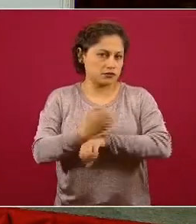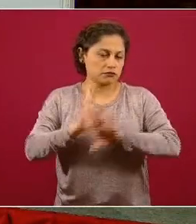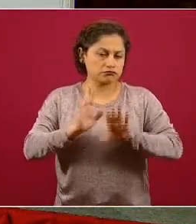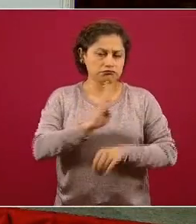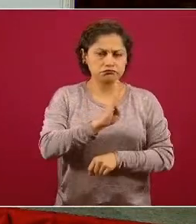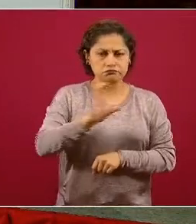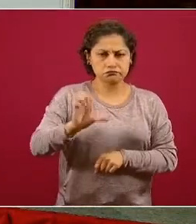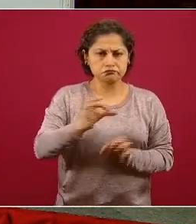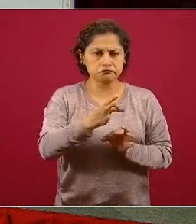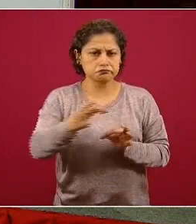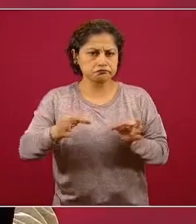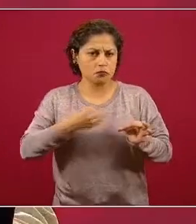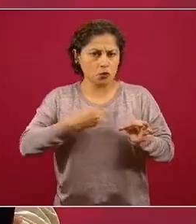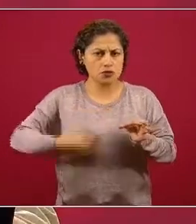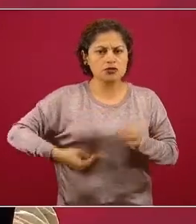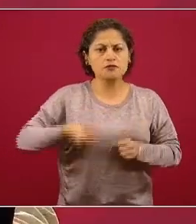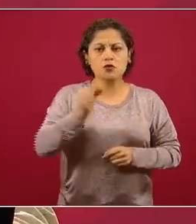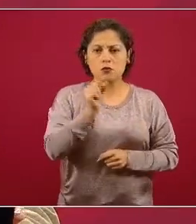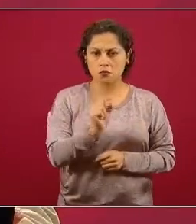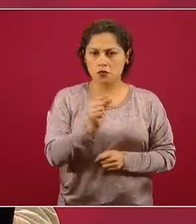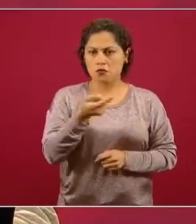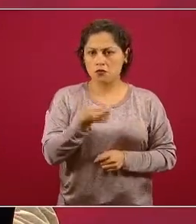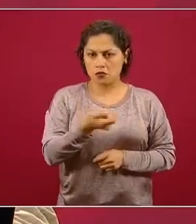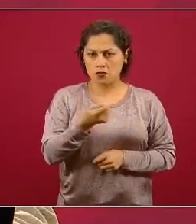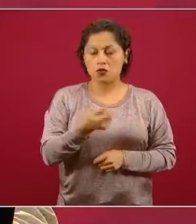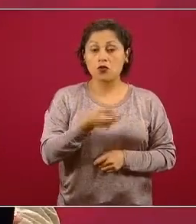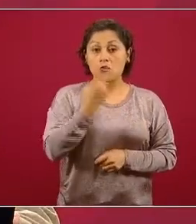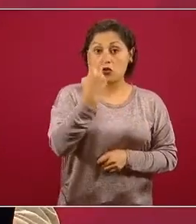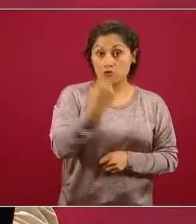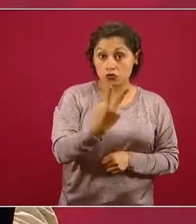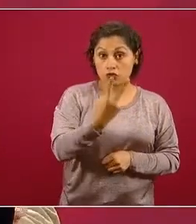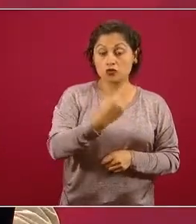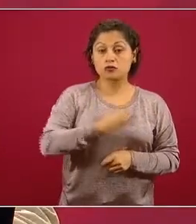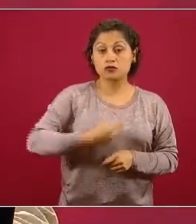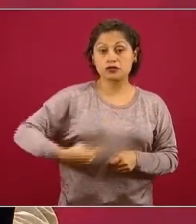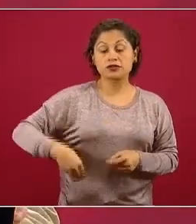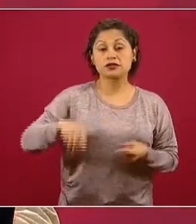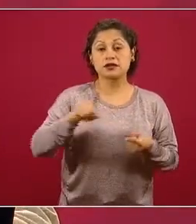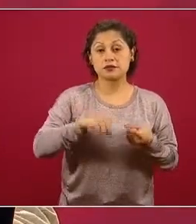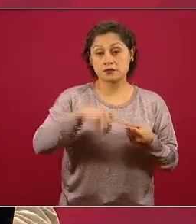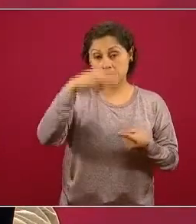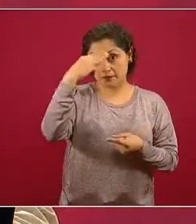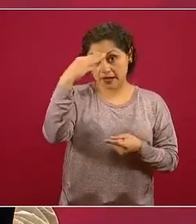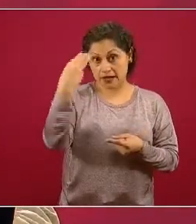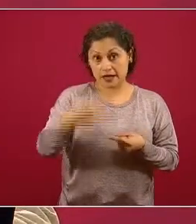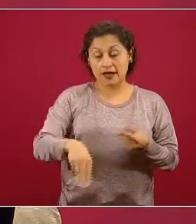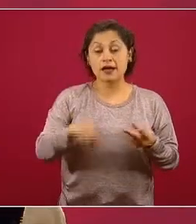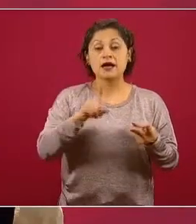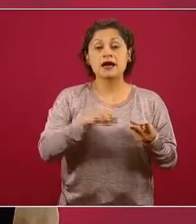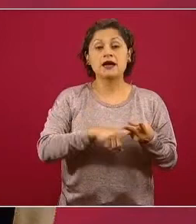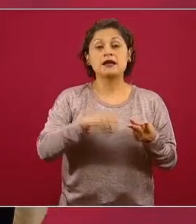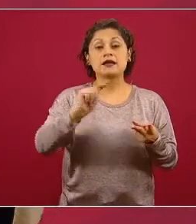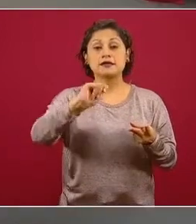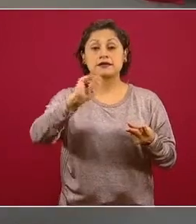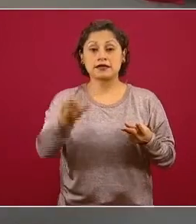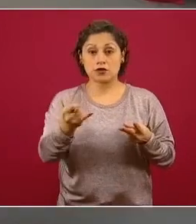federativas. Y vemos que hay 2 municipios, Mexicali y Tijuana, que son los que han tenido la